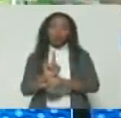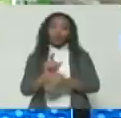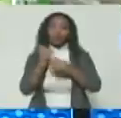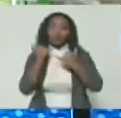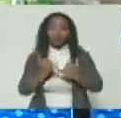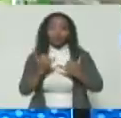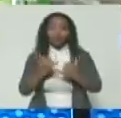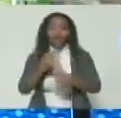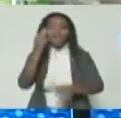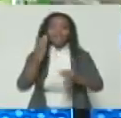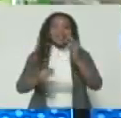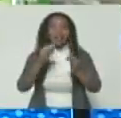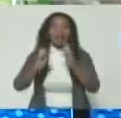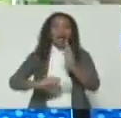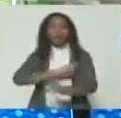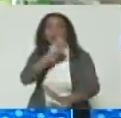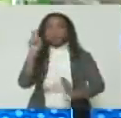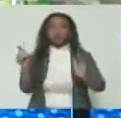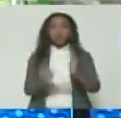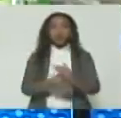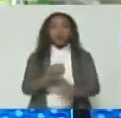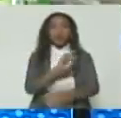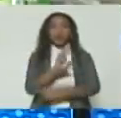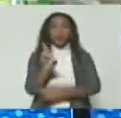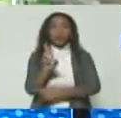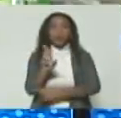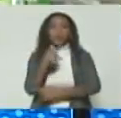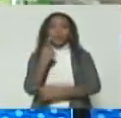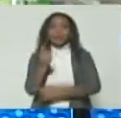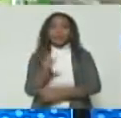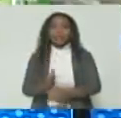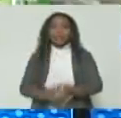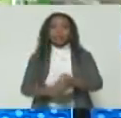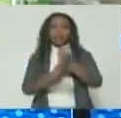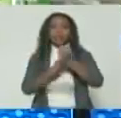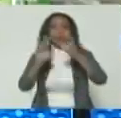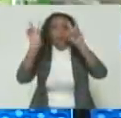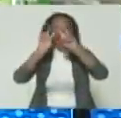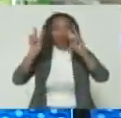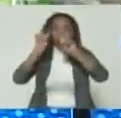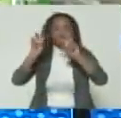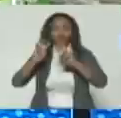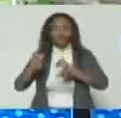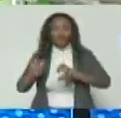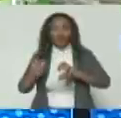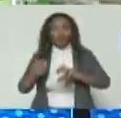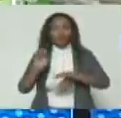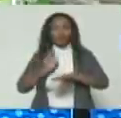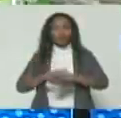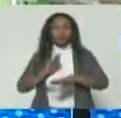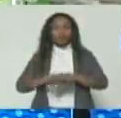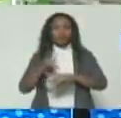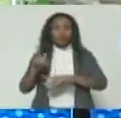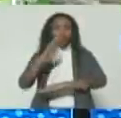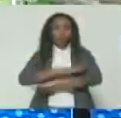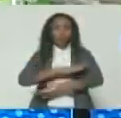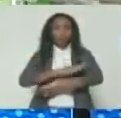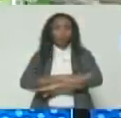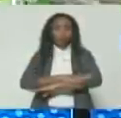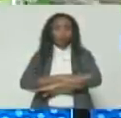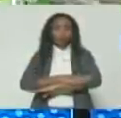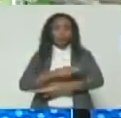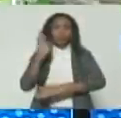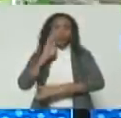Recientemente la Fiscalía General de la República, quien dirige las investigaciones por las actuaciones